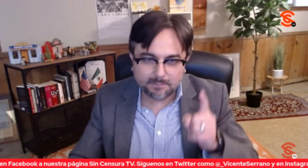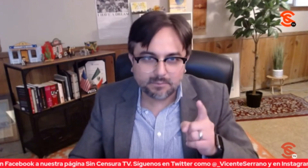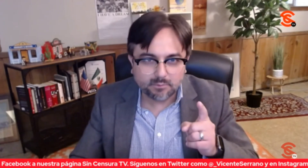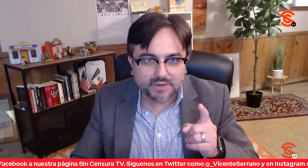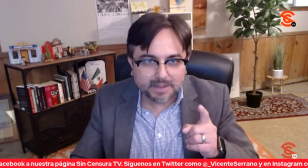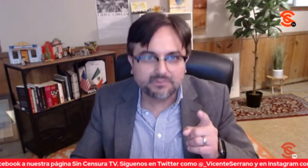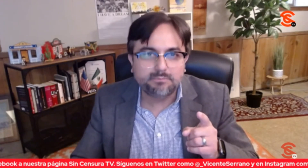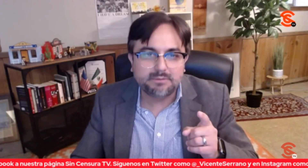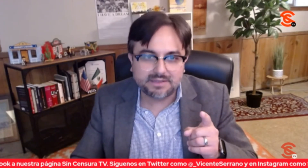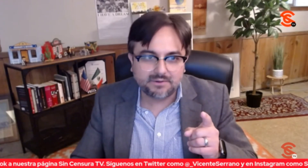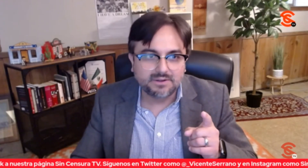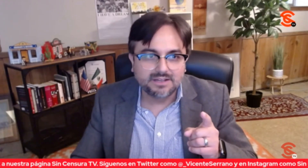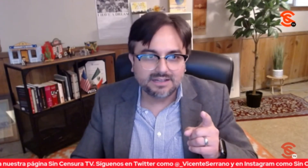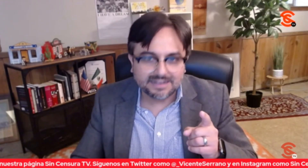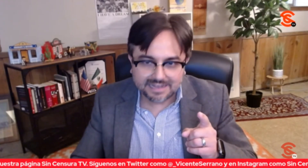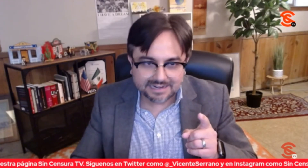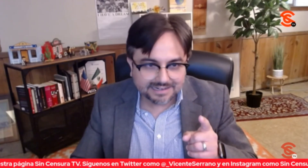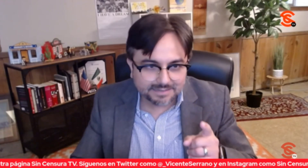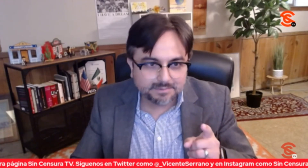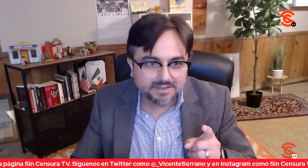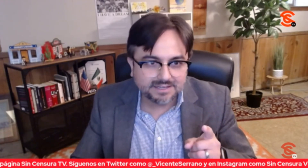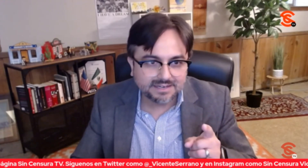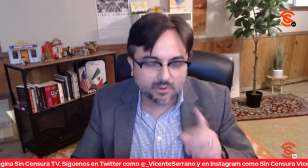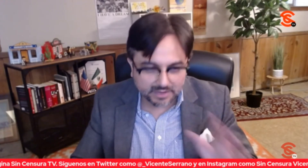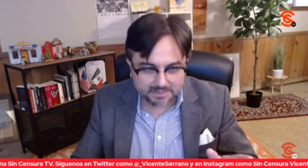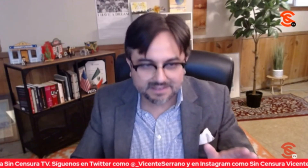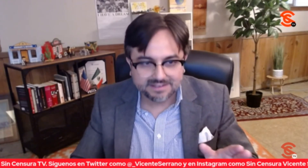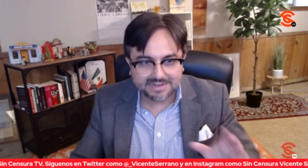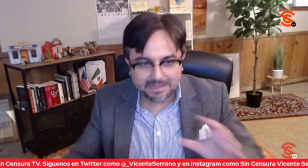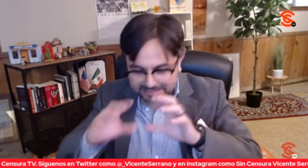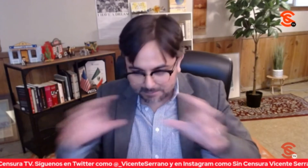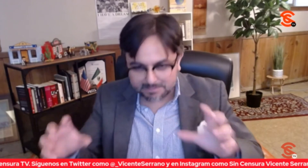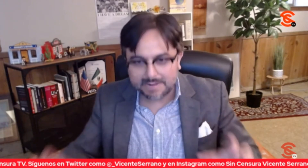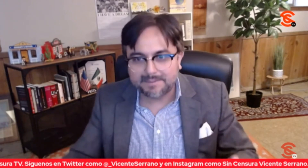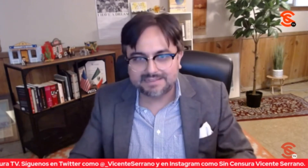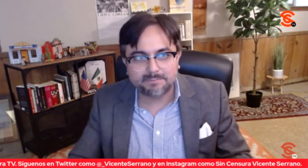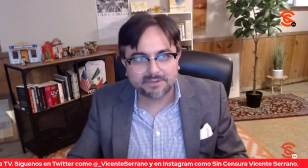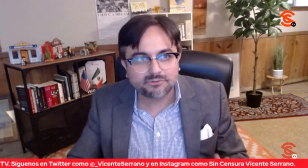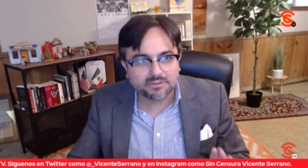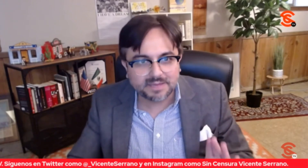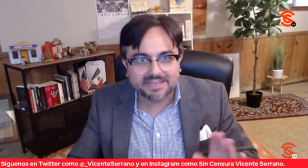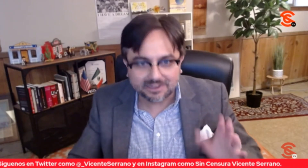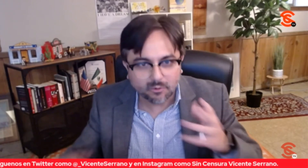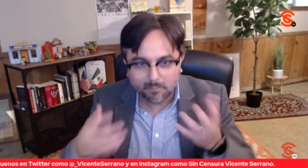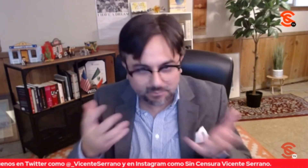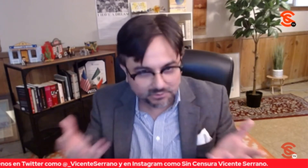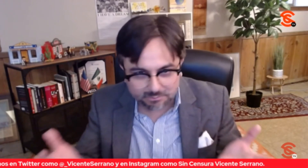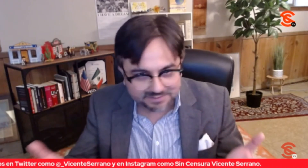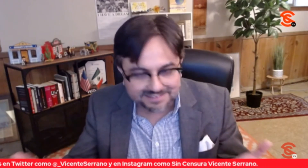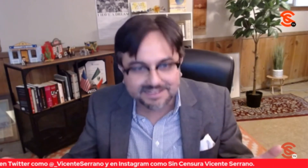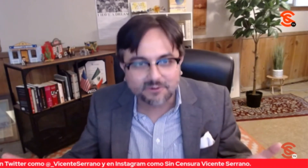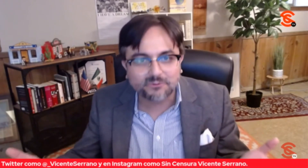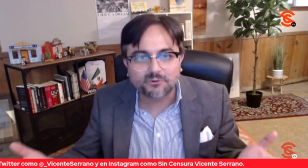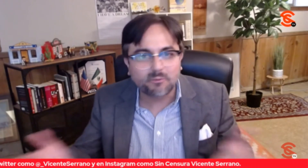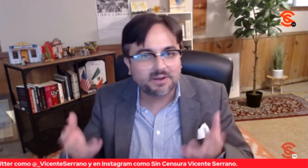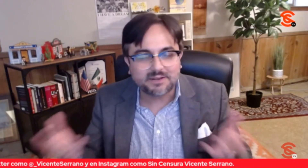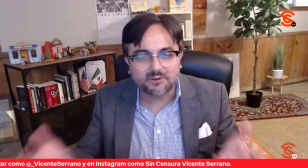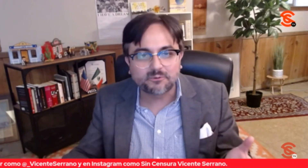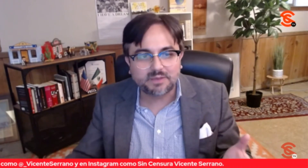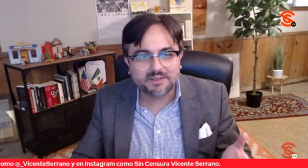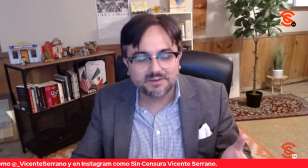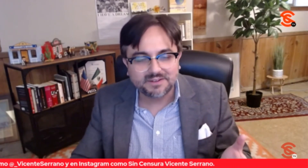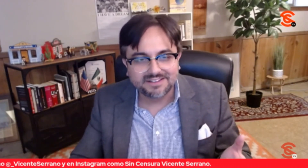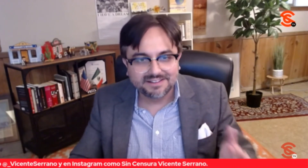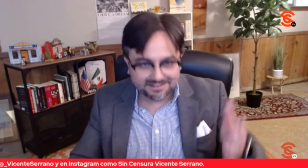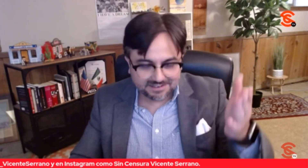que podríamos ir primero al clip 9, nada más la primera parte para que usted vea que no se presenta con su nombre ni con